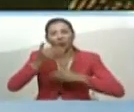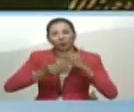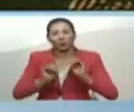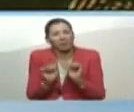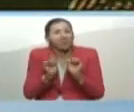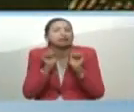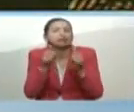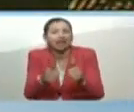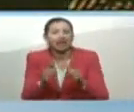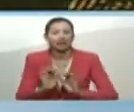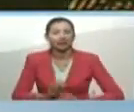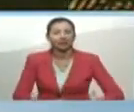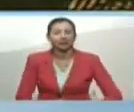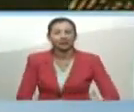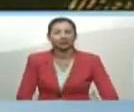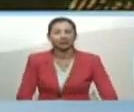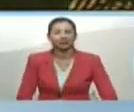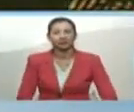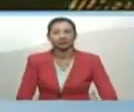pensandito.